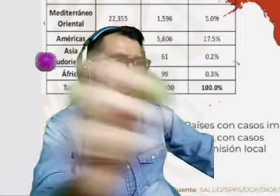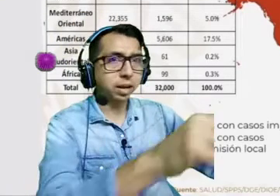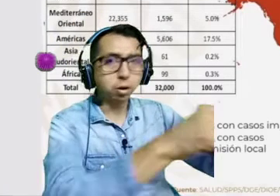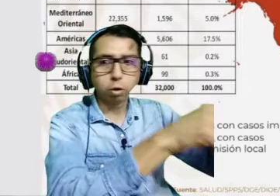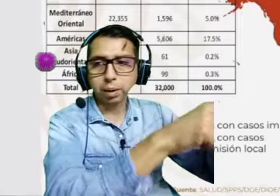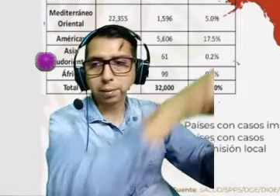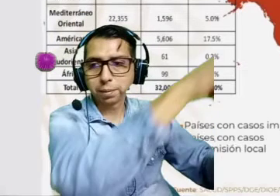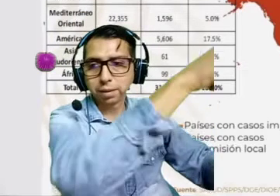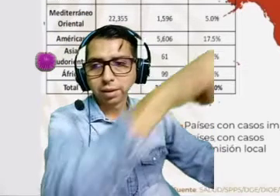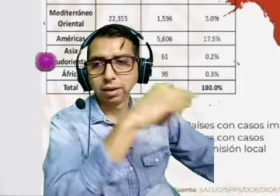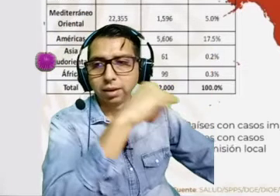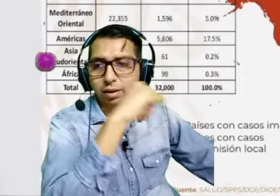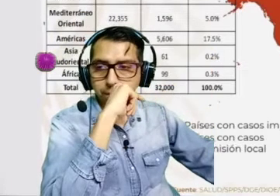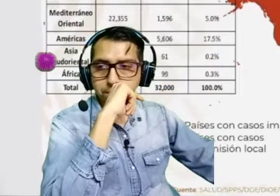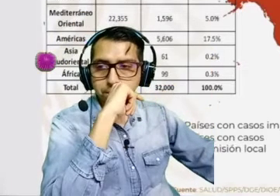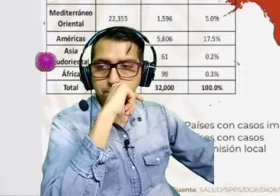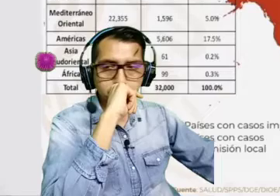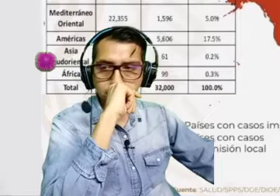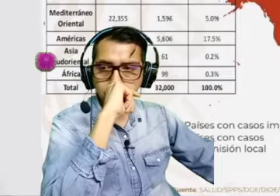en Europa.